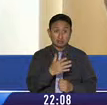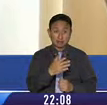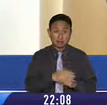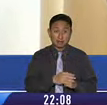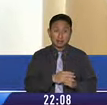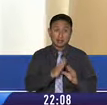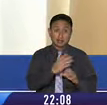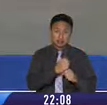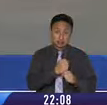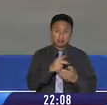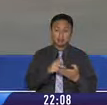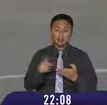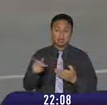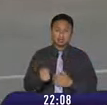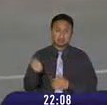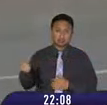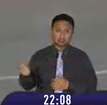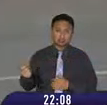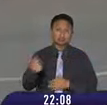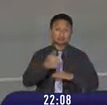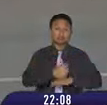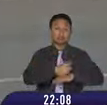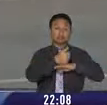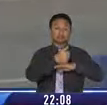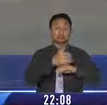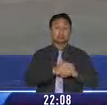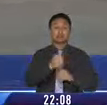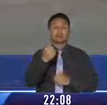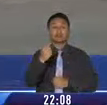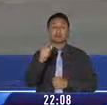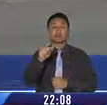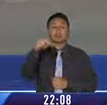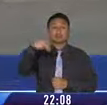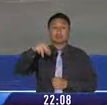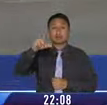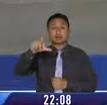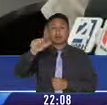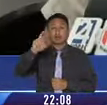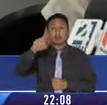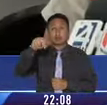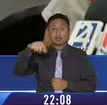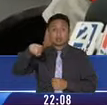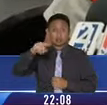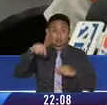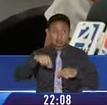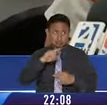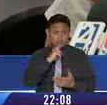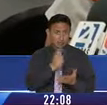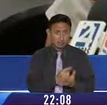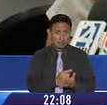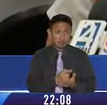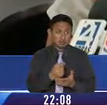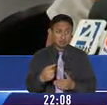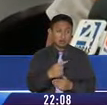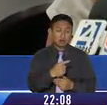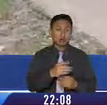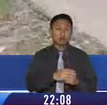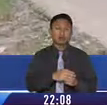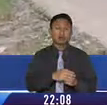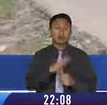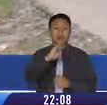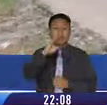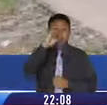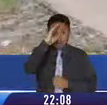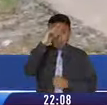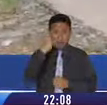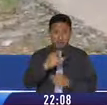a cambio de seguridad. El comandante del distrito San Lorenzo señaló que las vacunas son una realidad, que unidades especiales de la policía